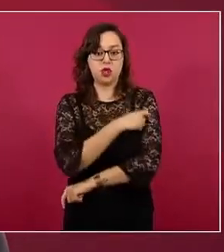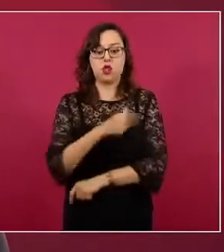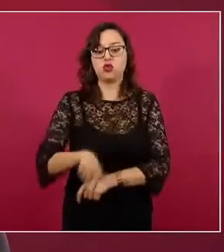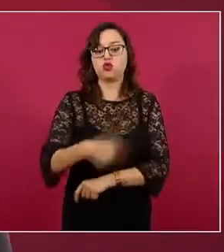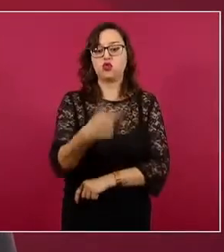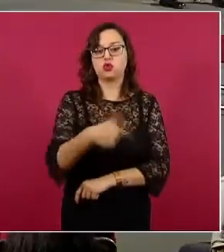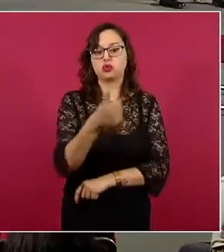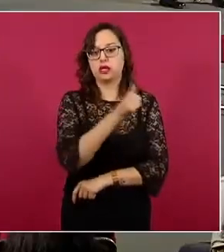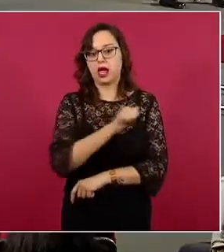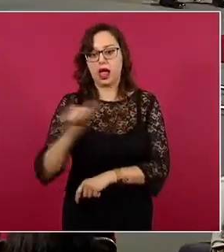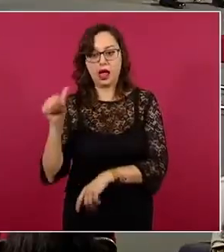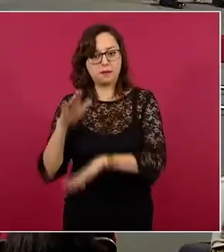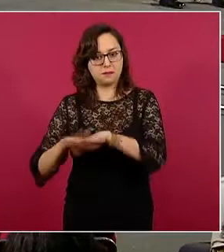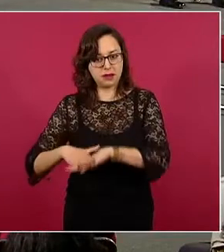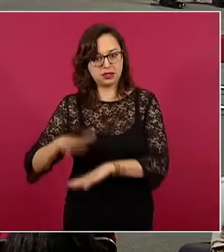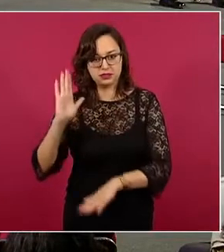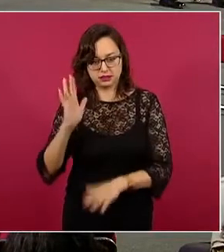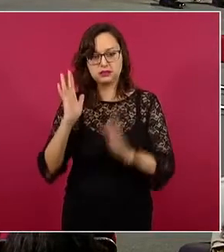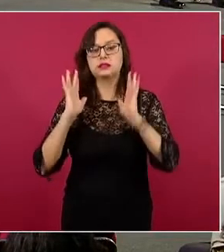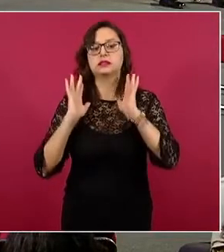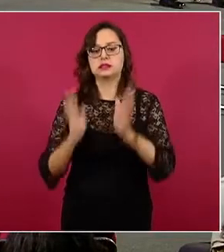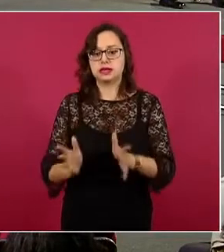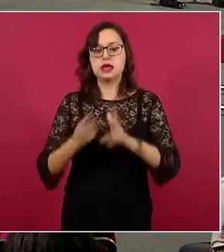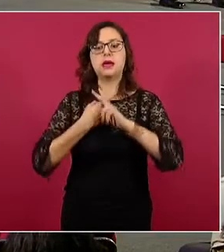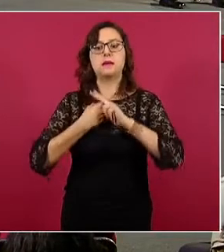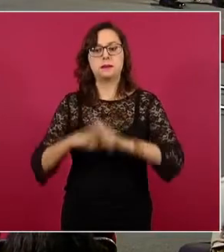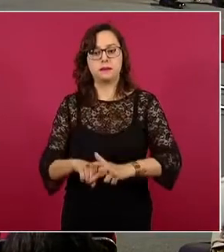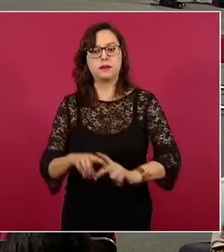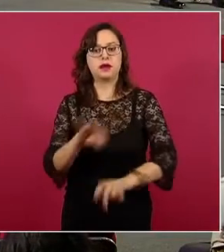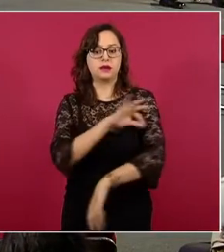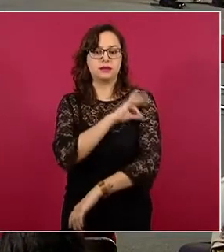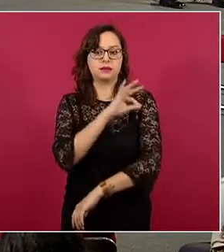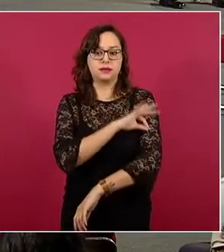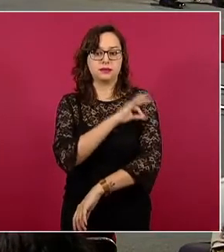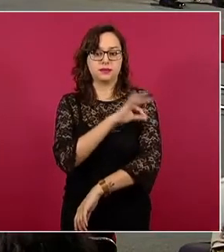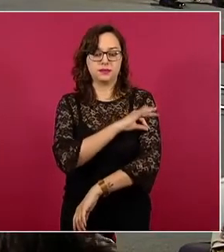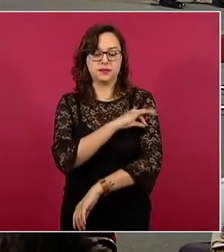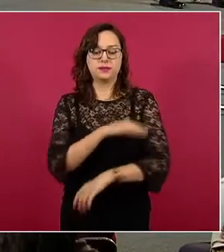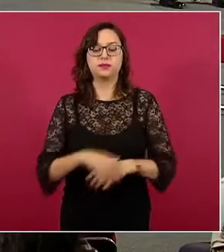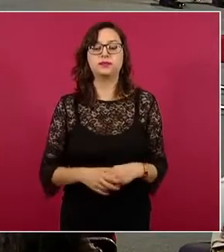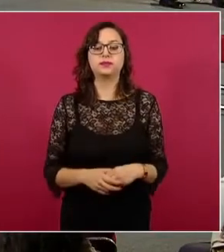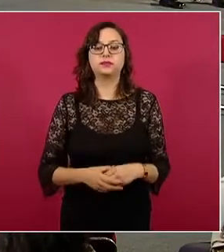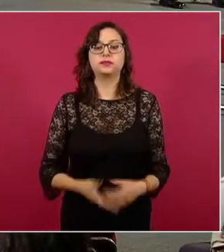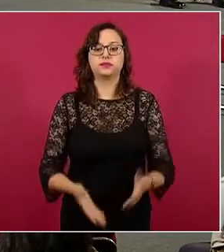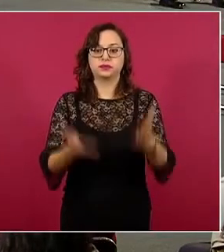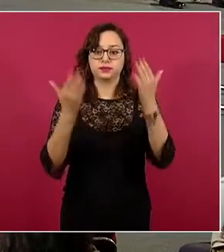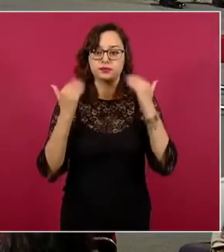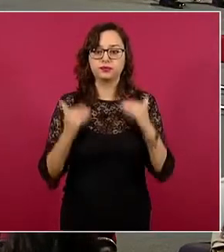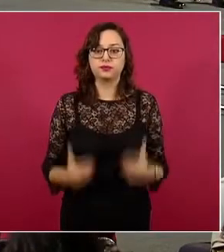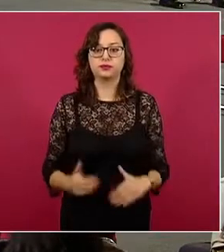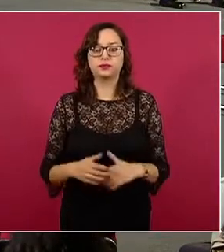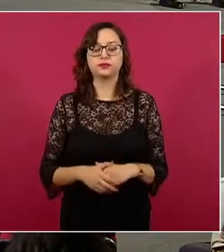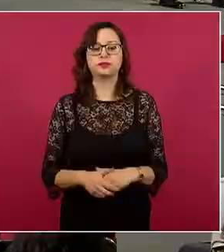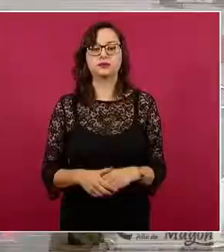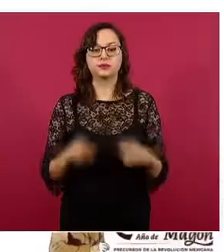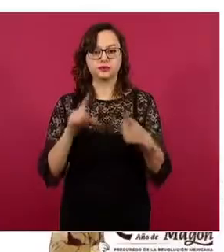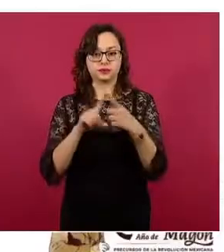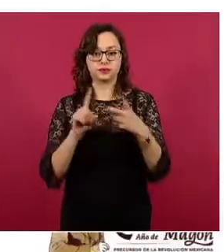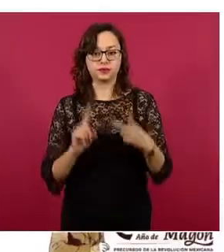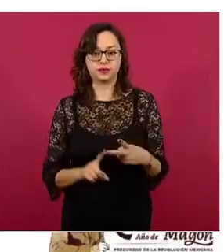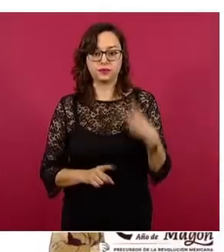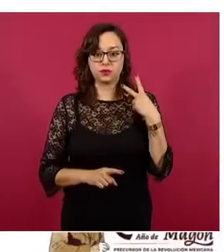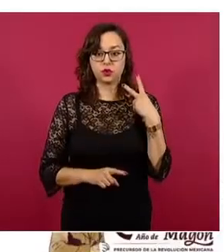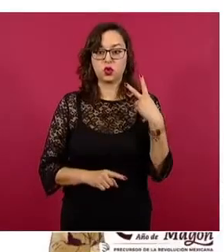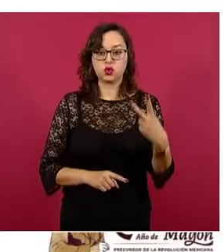12 años. Lo penúltimo que quiero comentar son dos elementos. ¿Cuál fue el impacto general